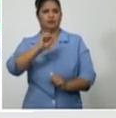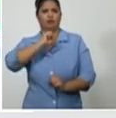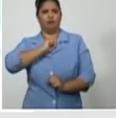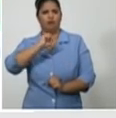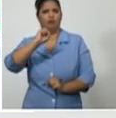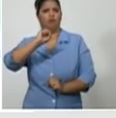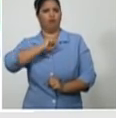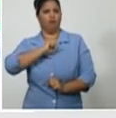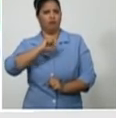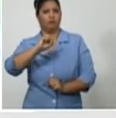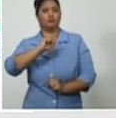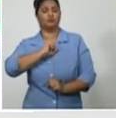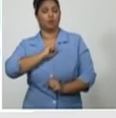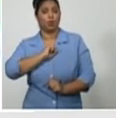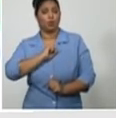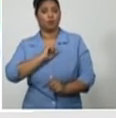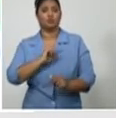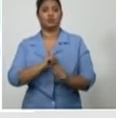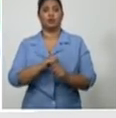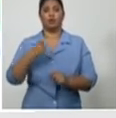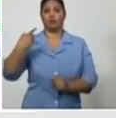aire, además de diarrea.